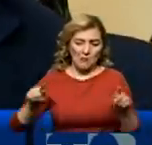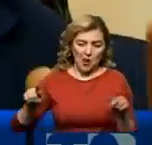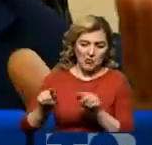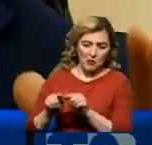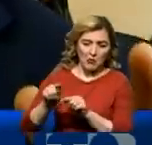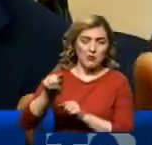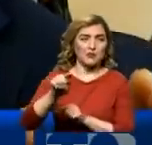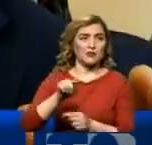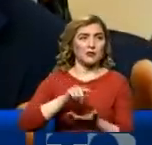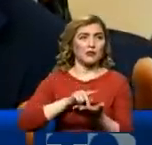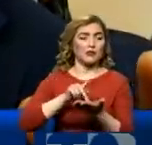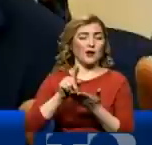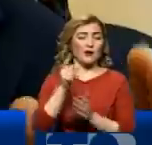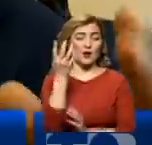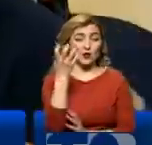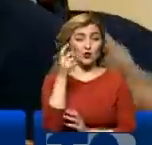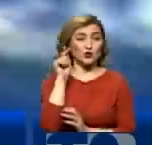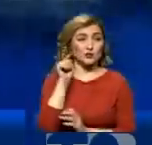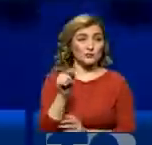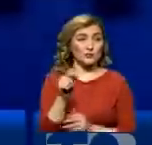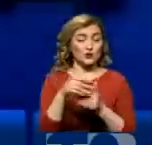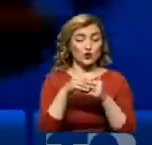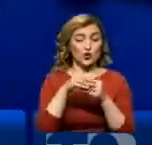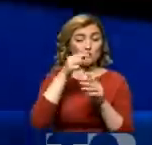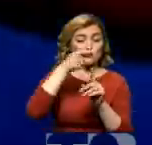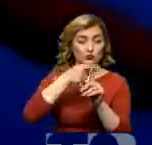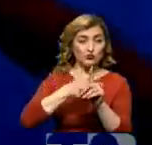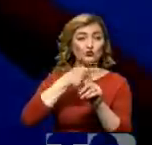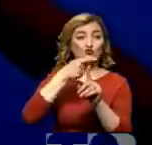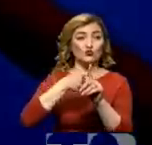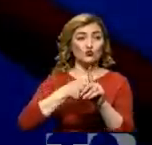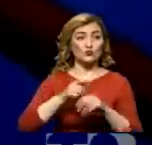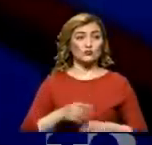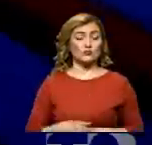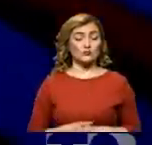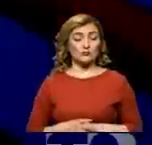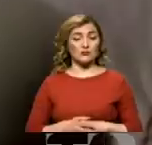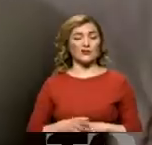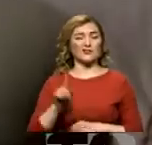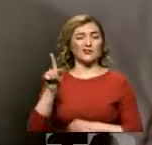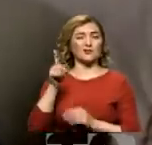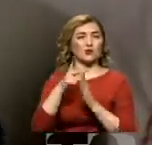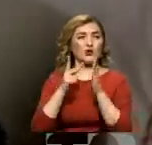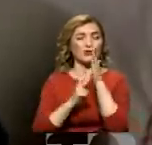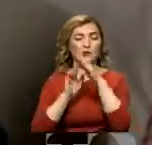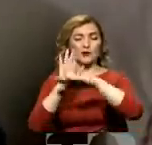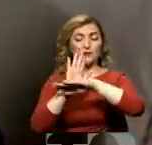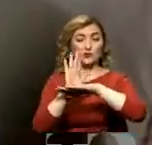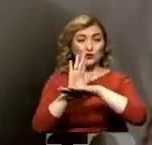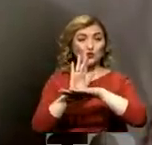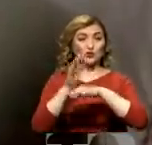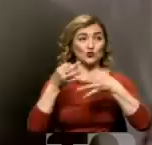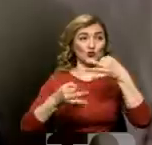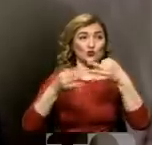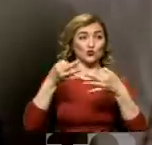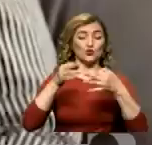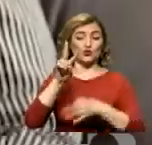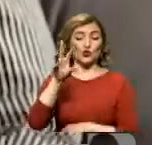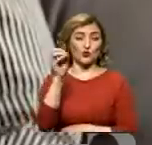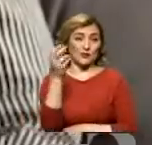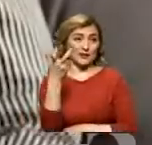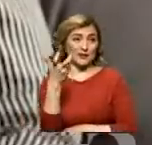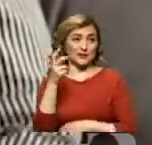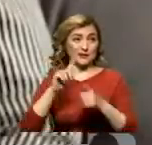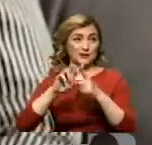nos pagaban $14,000 mensuales. Sobre Es de Justicia, programa televisivo que entre 2013 y 2018 presentó junto